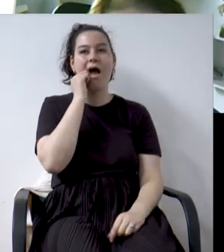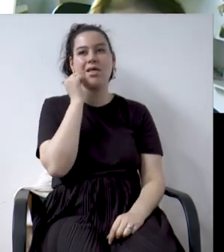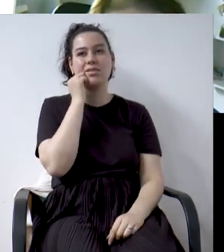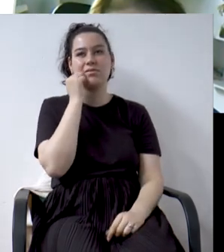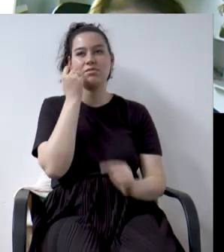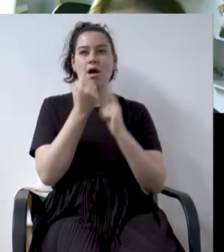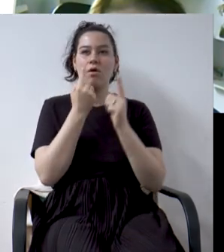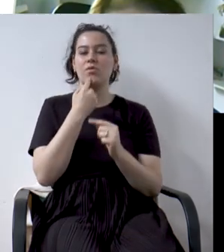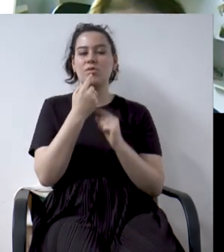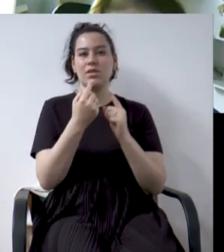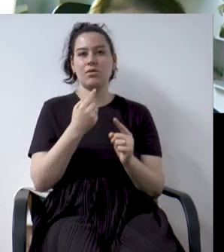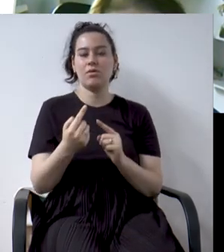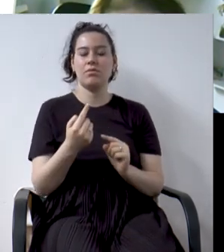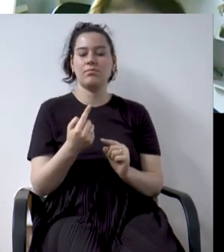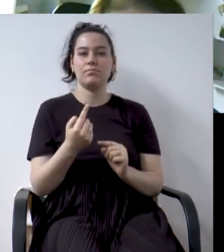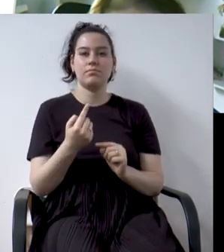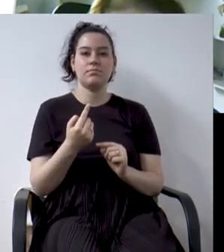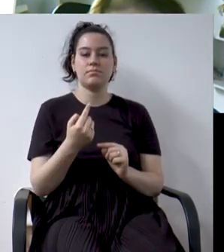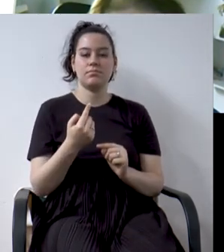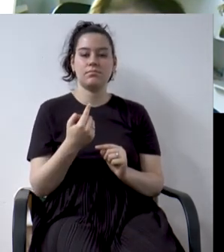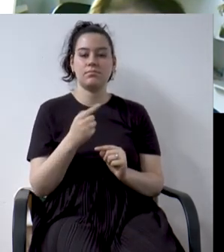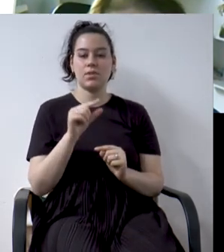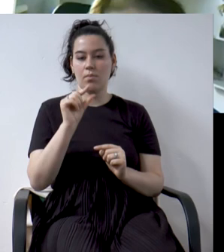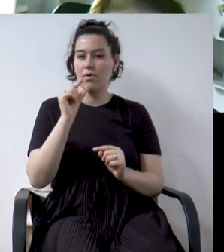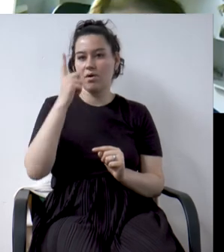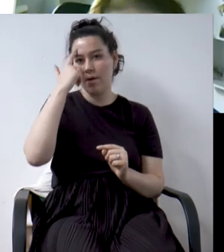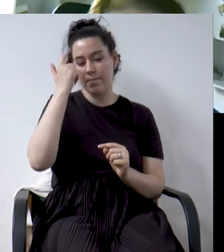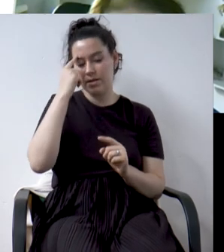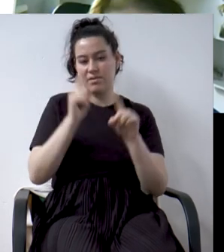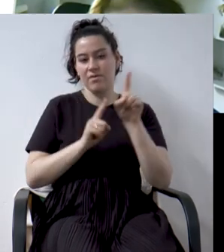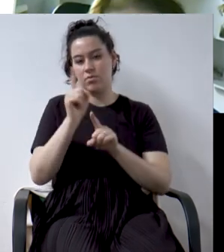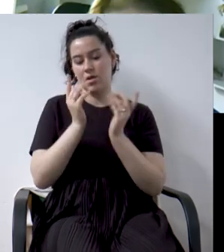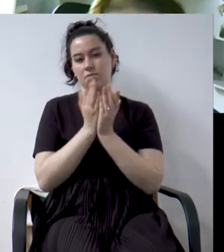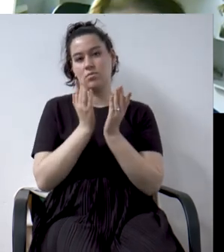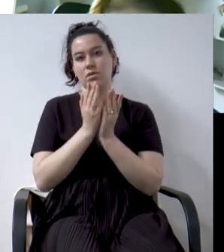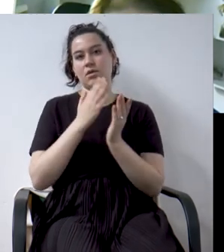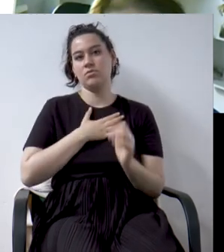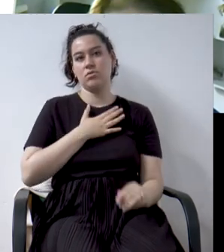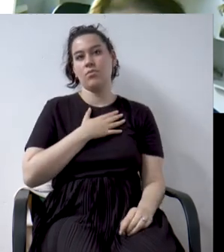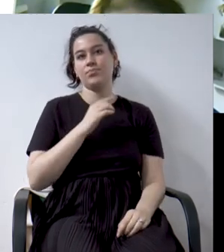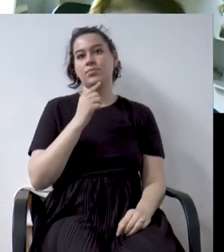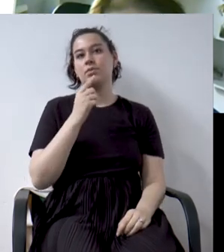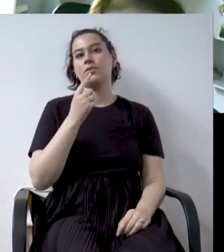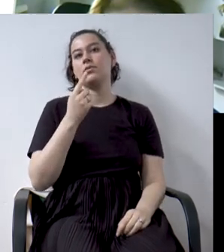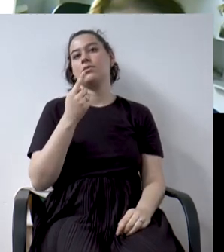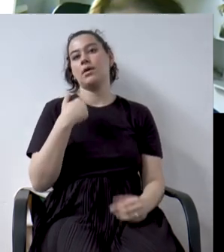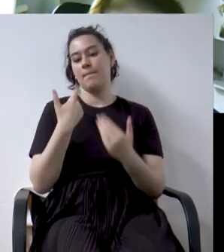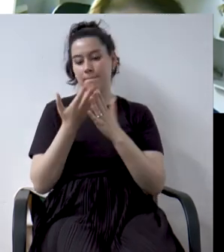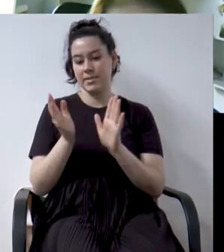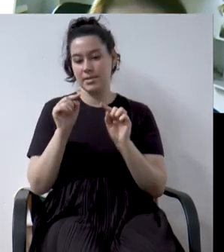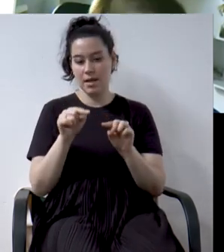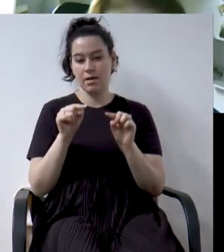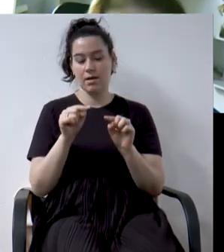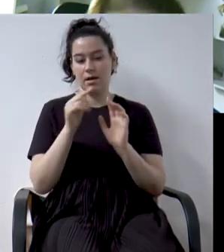algunos comentarios, ¿no? Desde el poco recorrido que tengo en la universidad. Soy uno de los docentes que se radicó acá